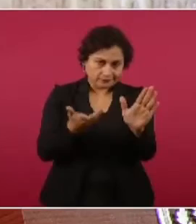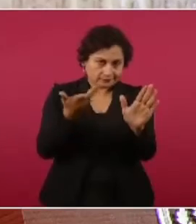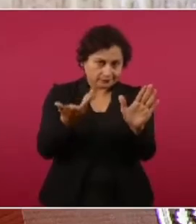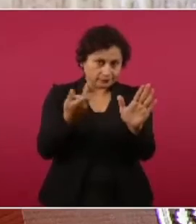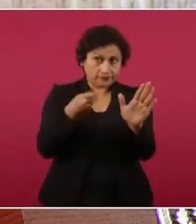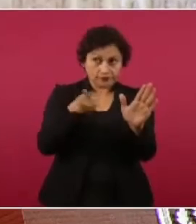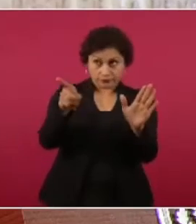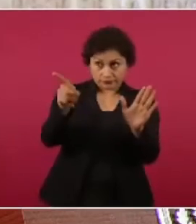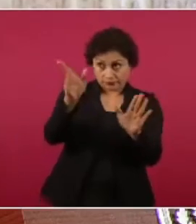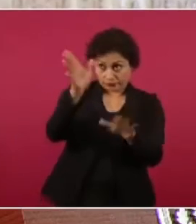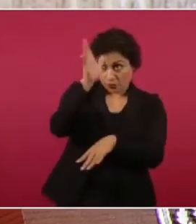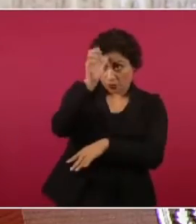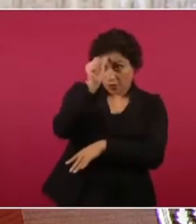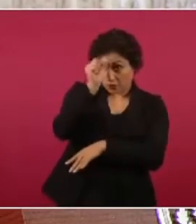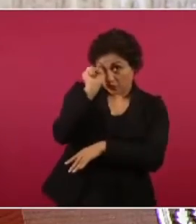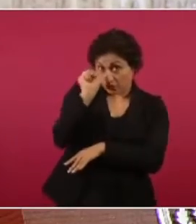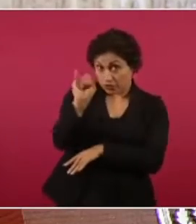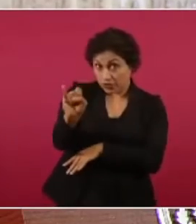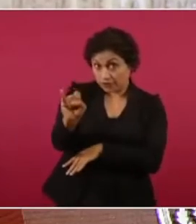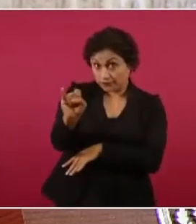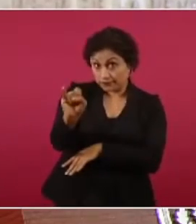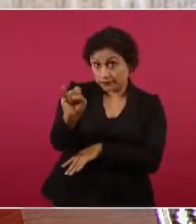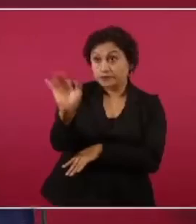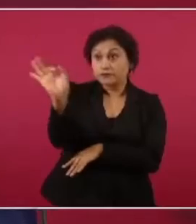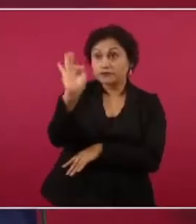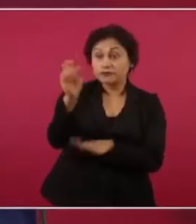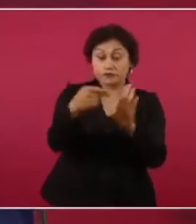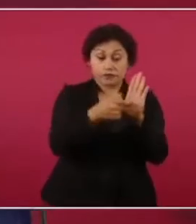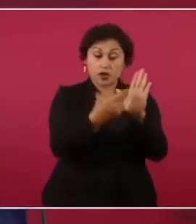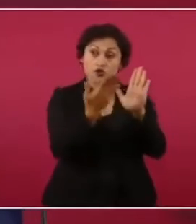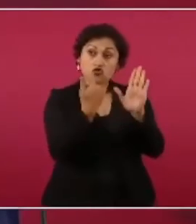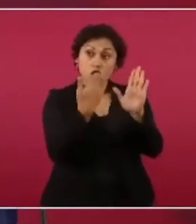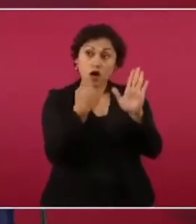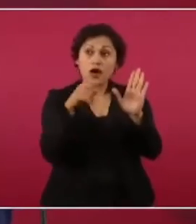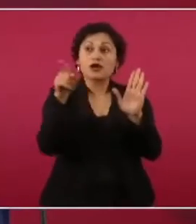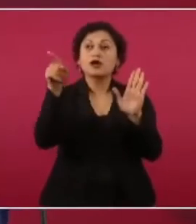aceptara, tú dejas el periodismo,